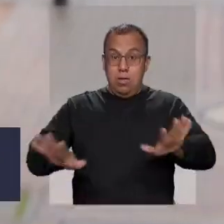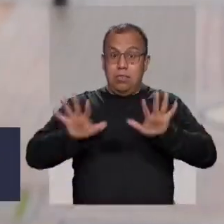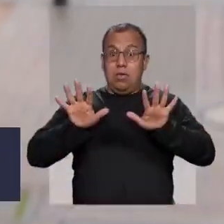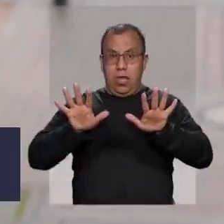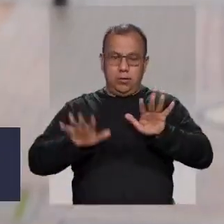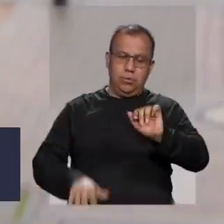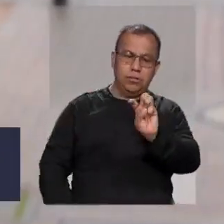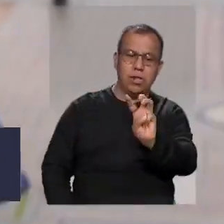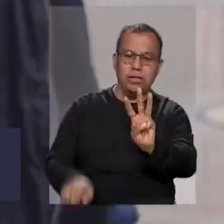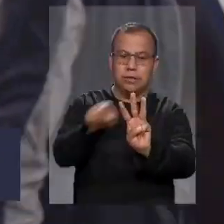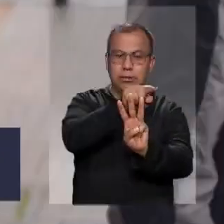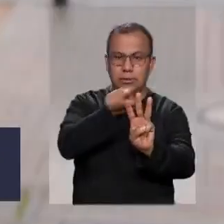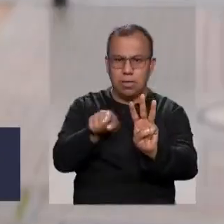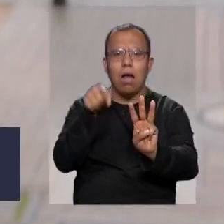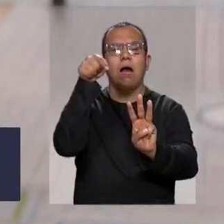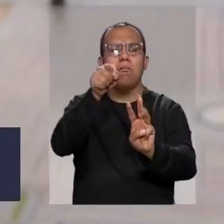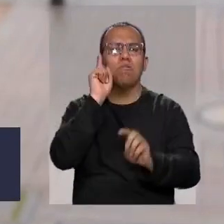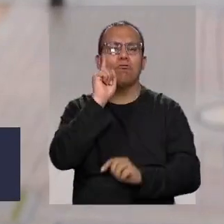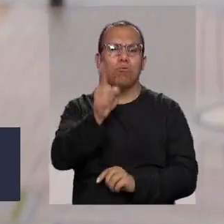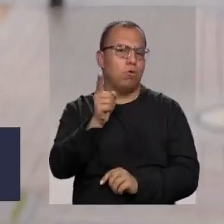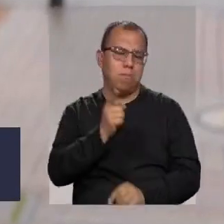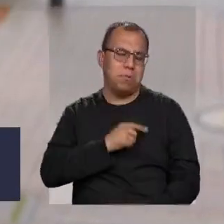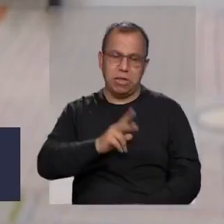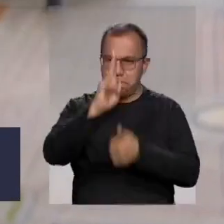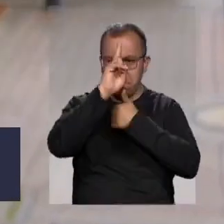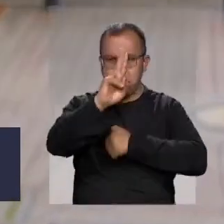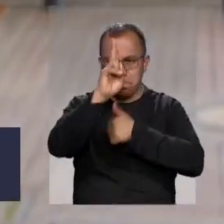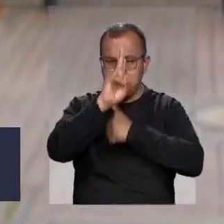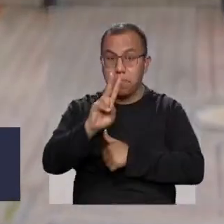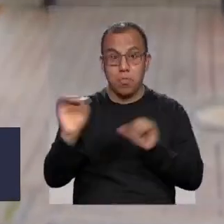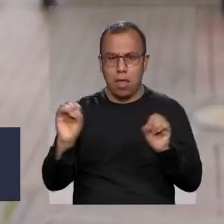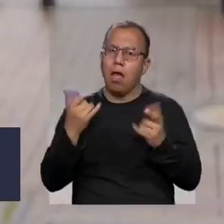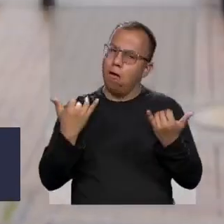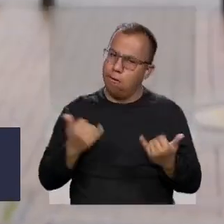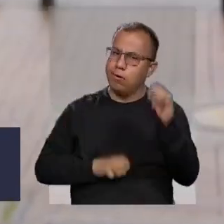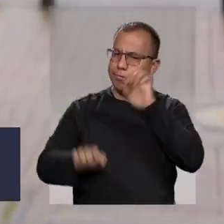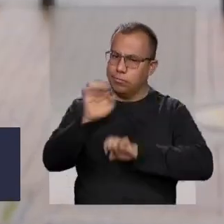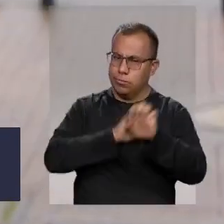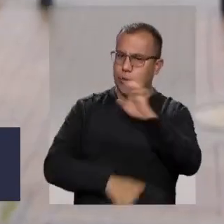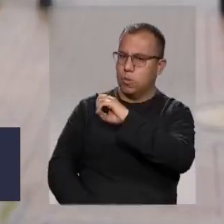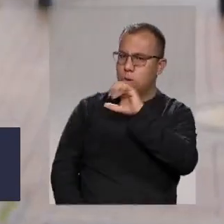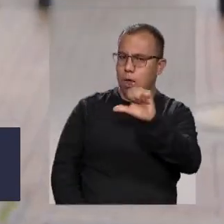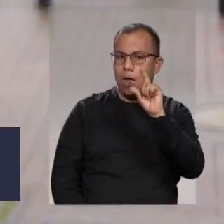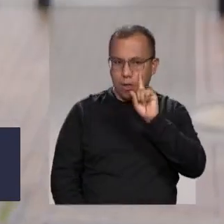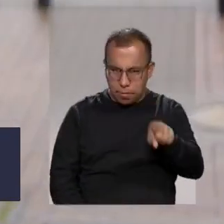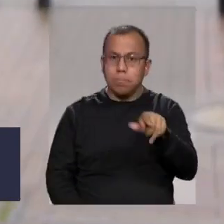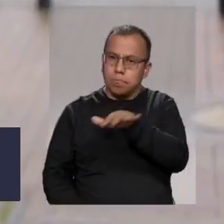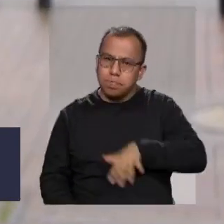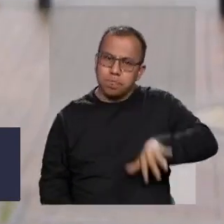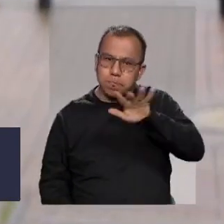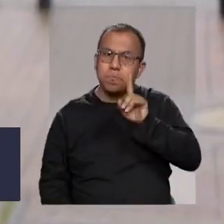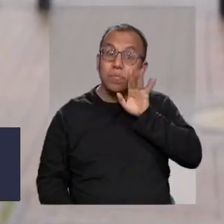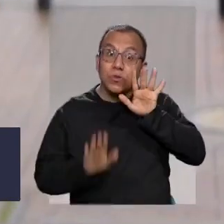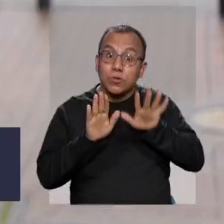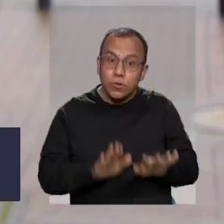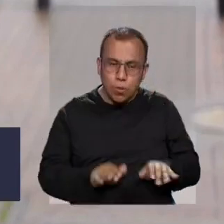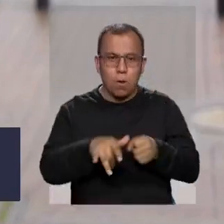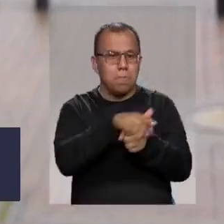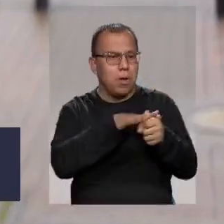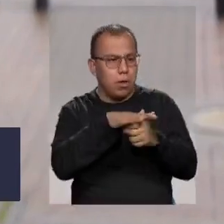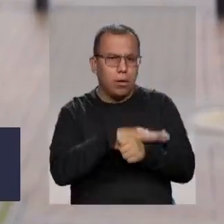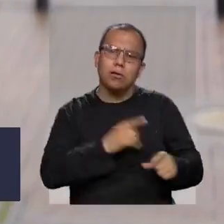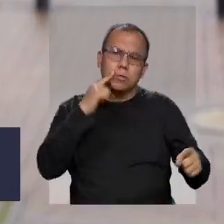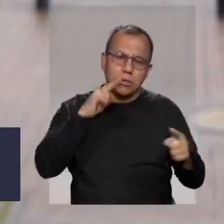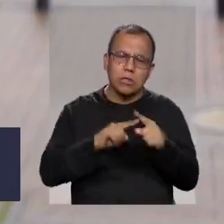la ciudad de Bogotá se dan por intolerancia. Queremos que nuestros defensores y defensoras sean en el terreno, en el territorio de los barrios,